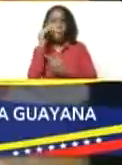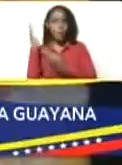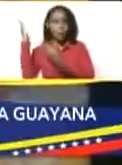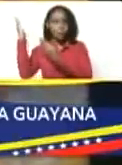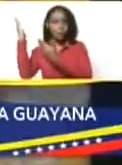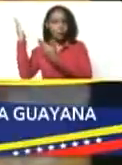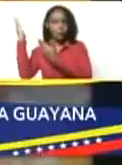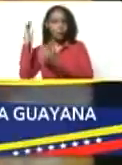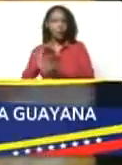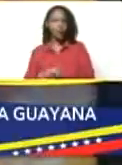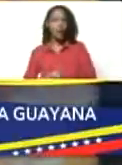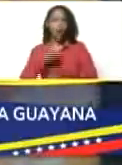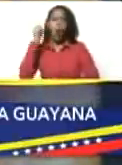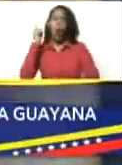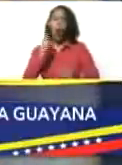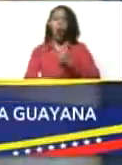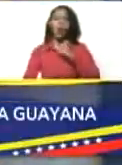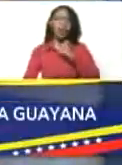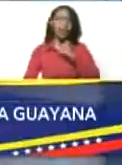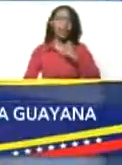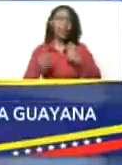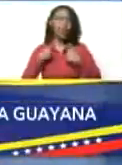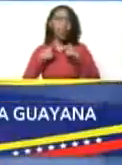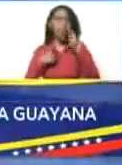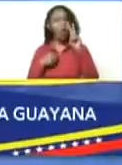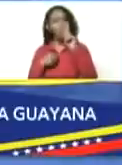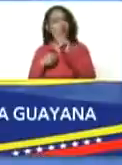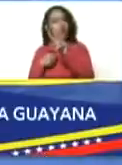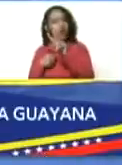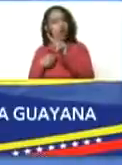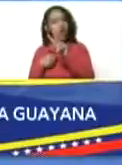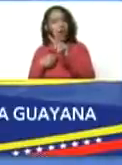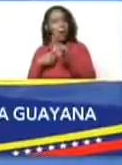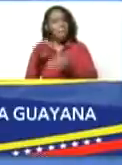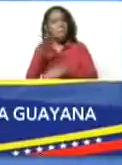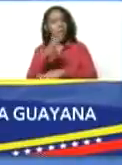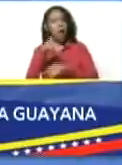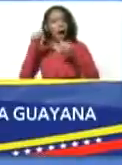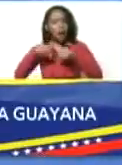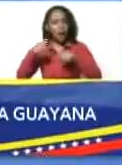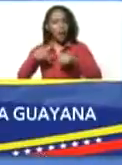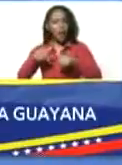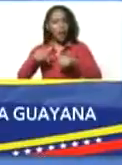La última vez que lo vi fue precisamente en estos espacios, Ernesto,